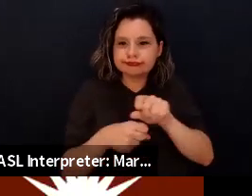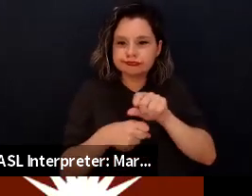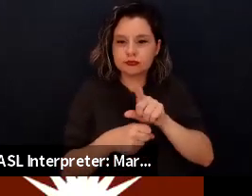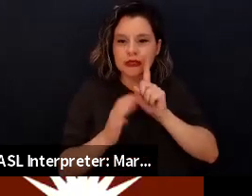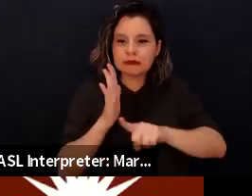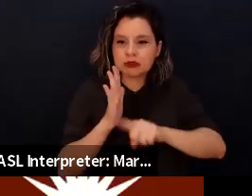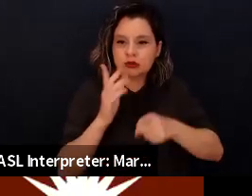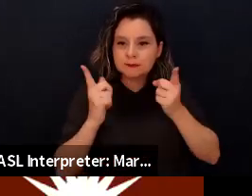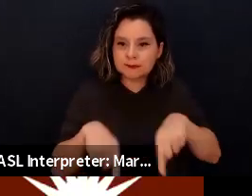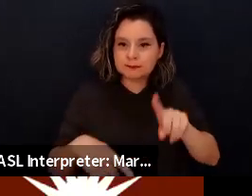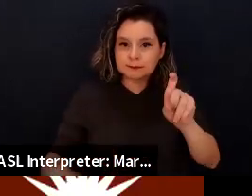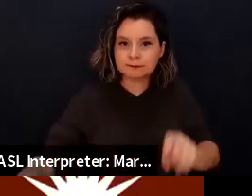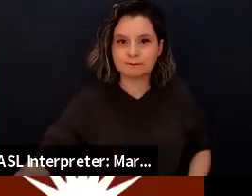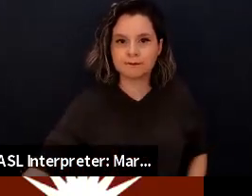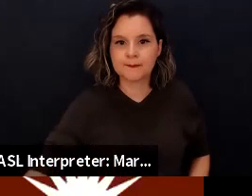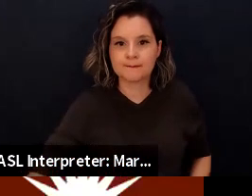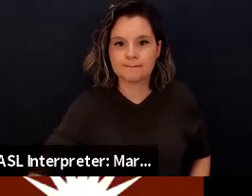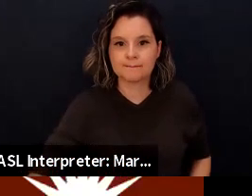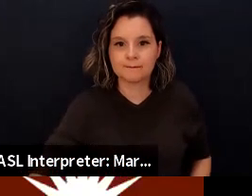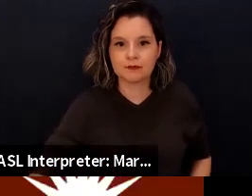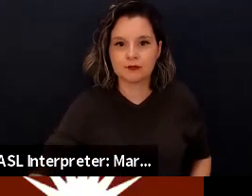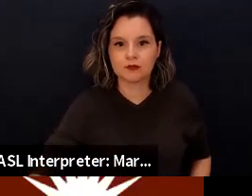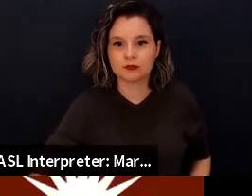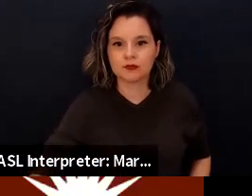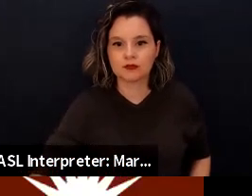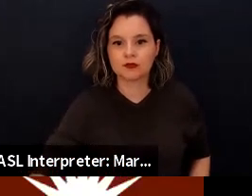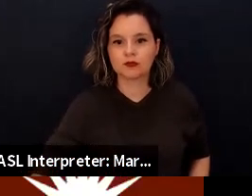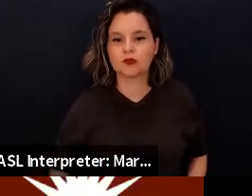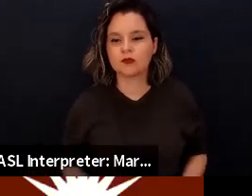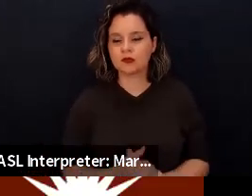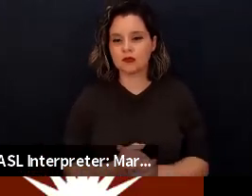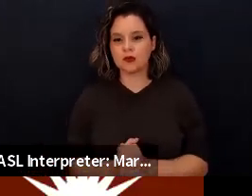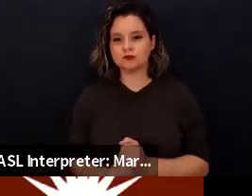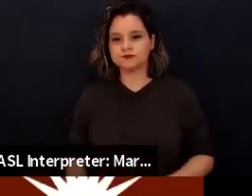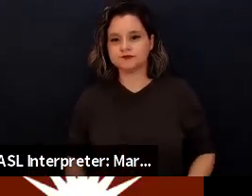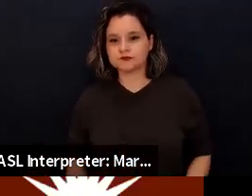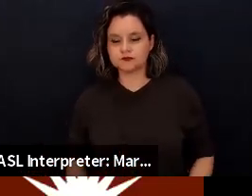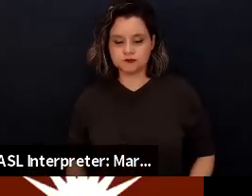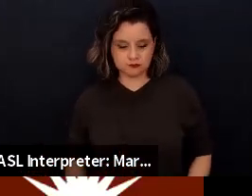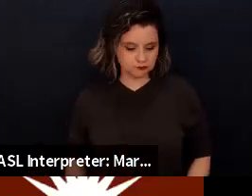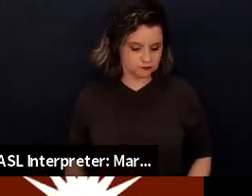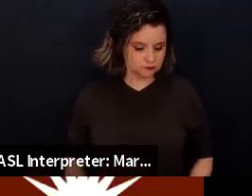hace? Vamos a dar unos segunditos y cerramos.